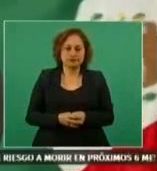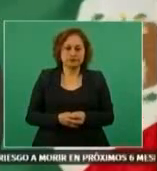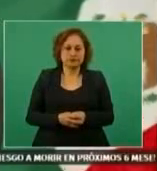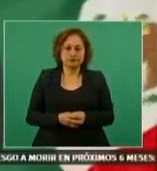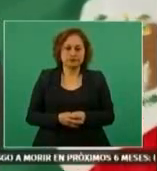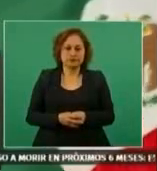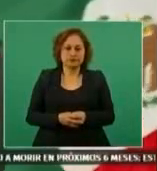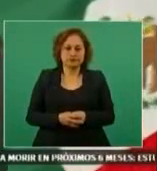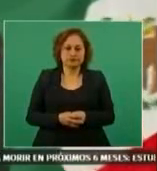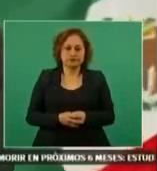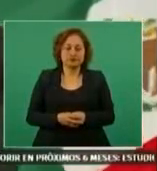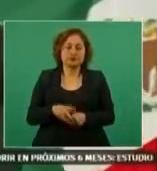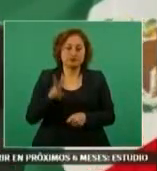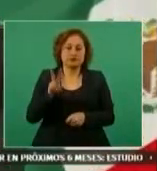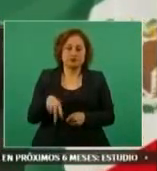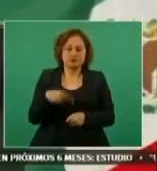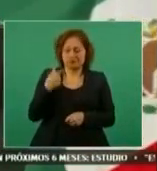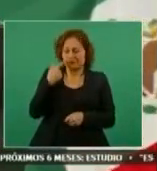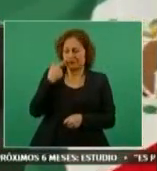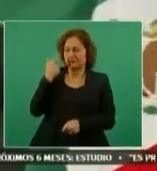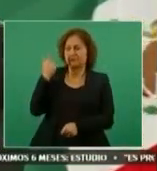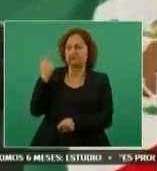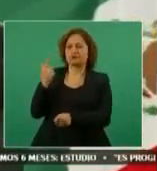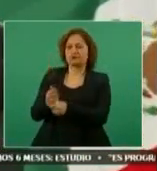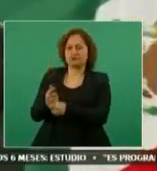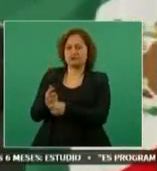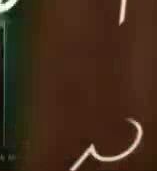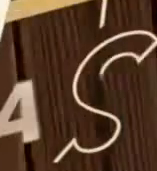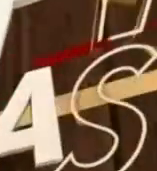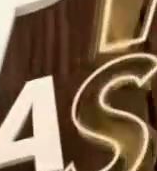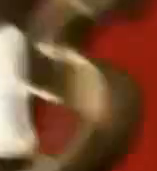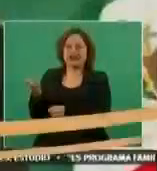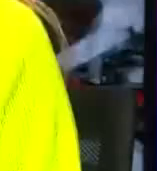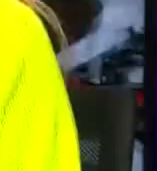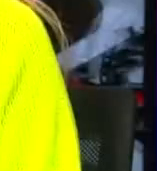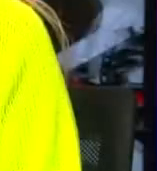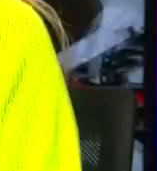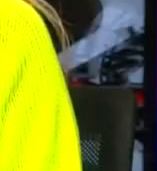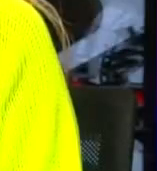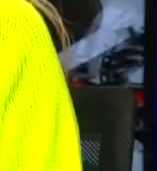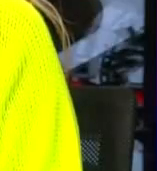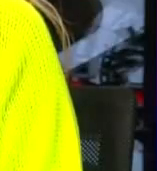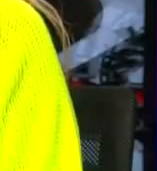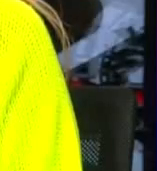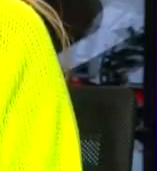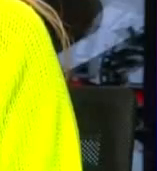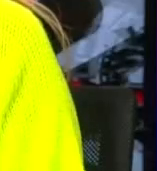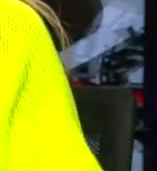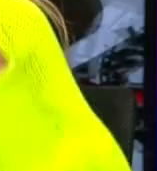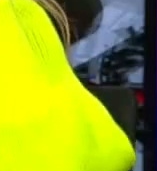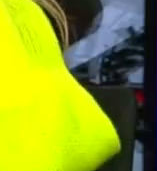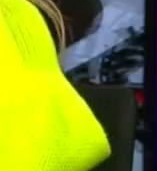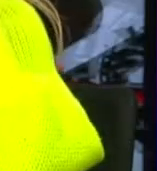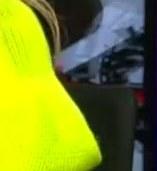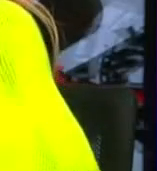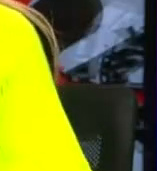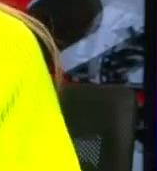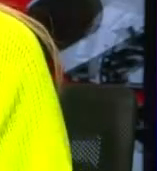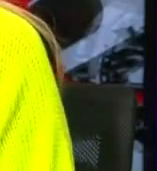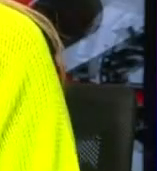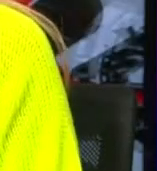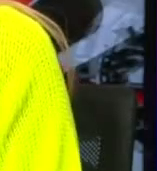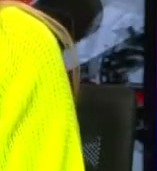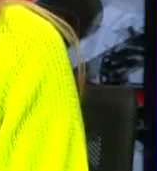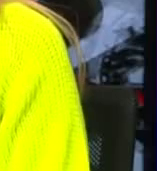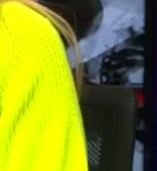Es un golpe a la democracia. ¿Qué opinas? Te digo que el